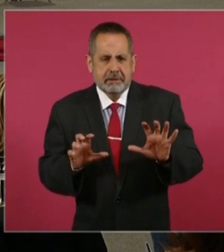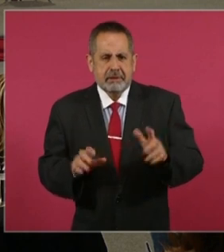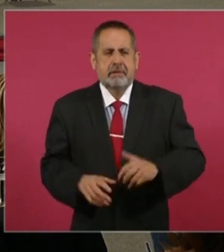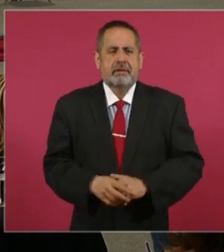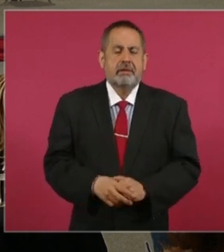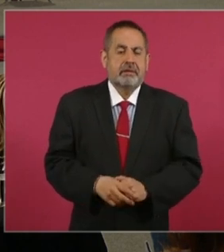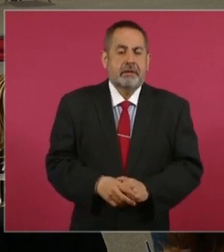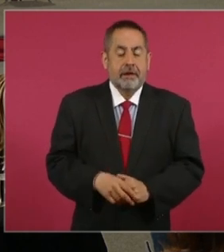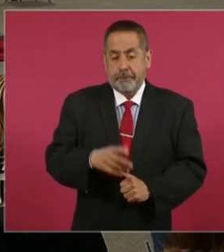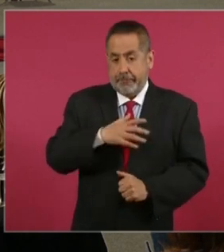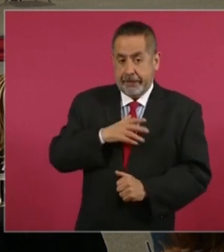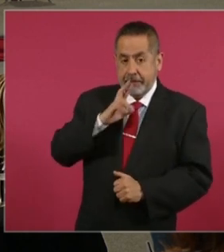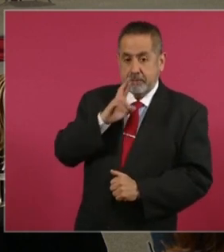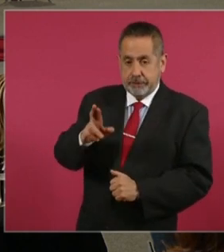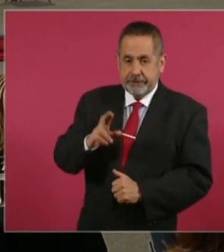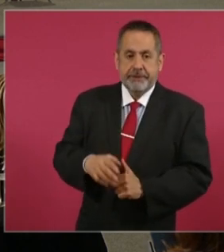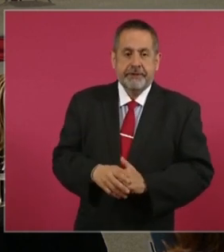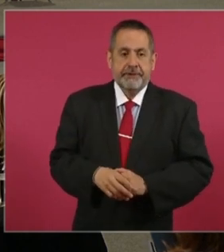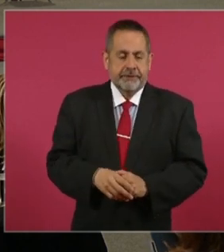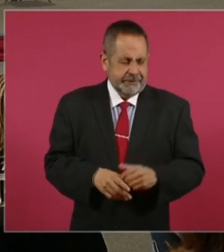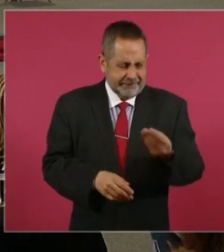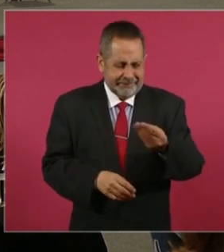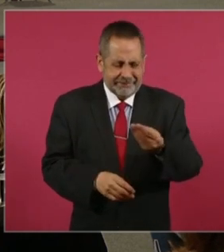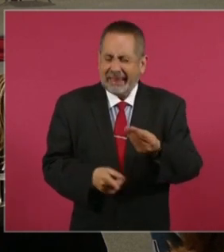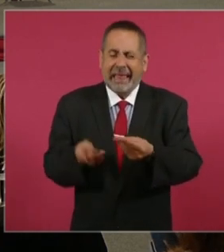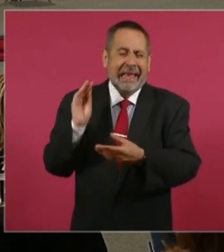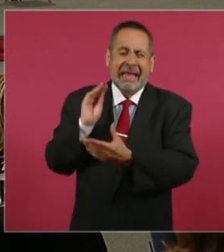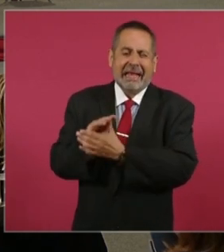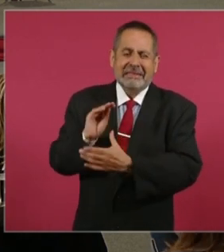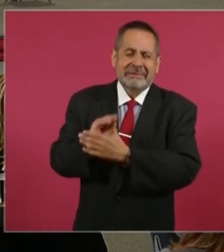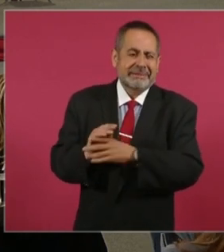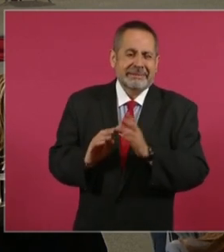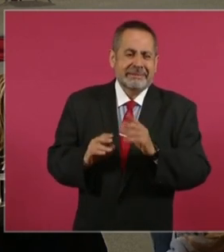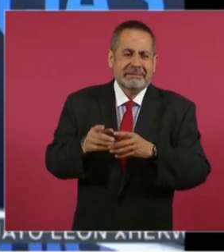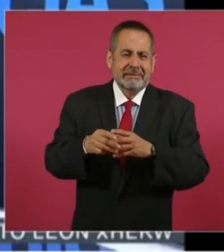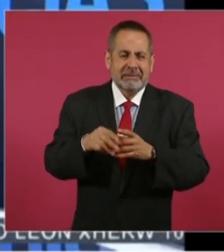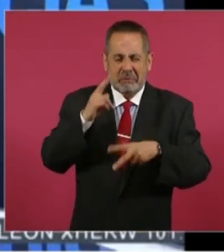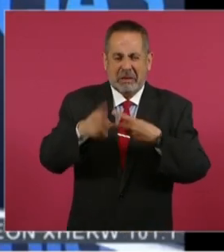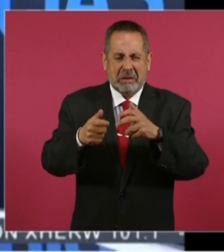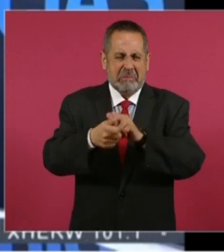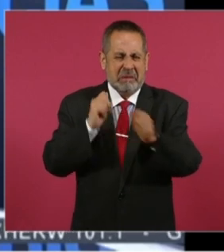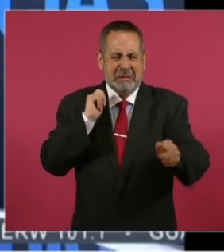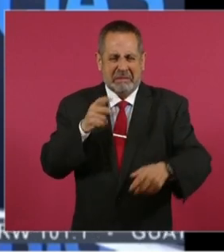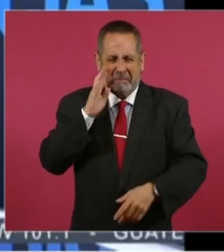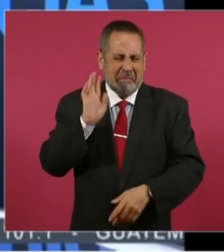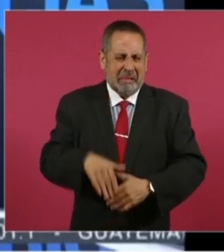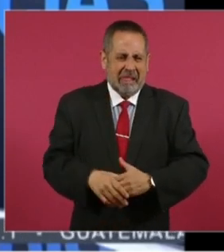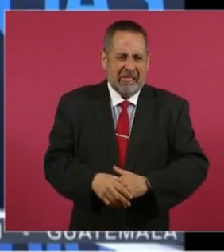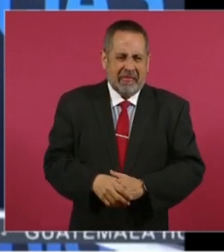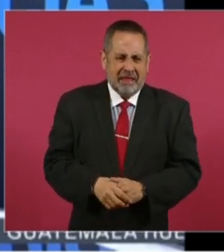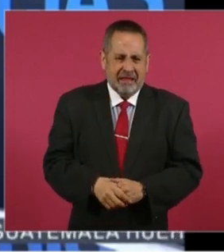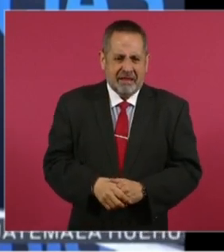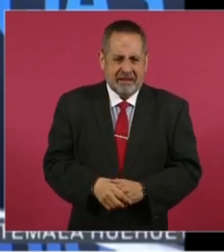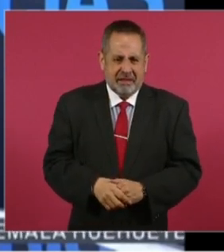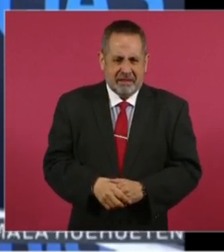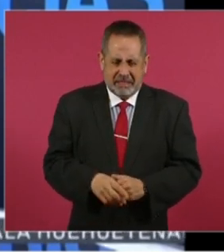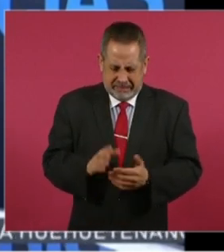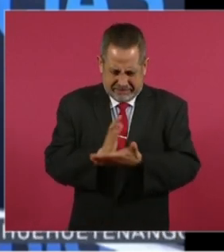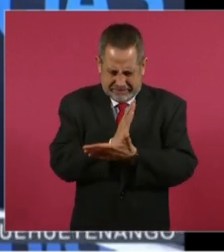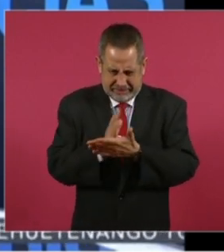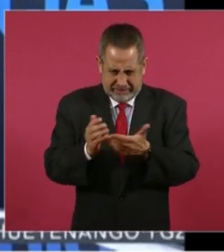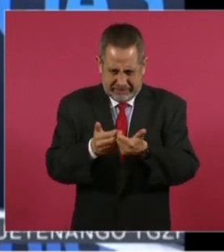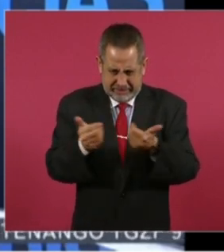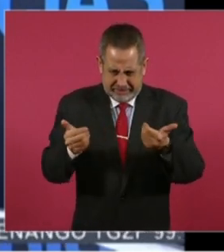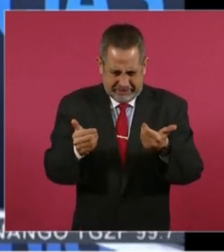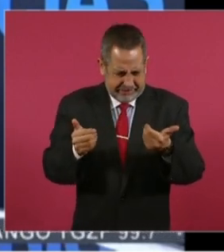Respondo de una vez. Yo esto ni caso les voy a hacer. Es más, lo voy a romper. Déjame nomás separar